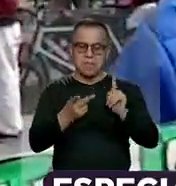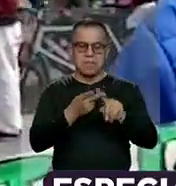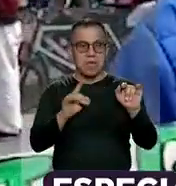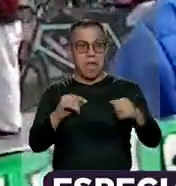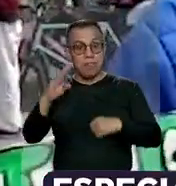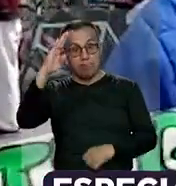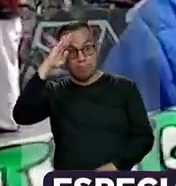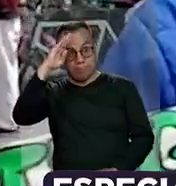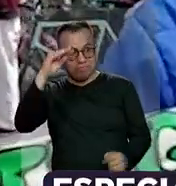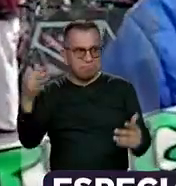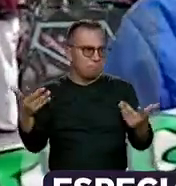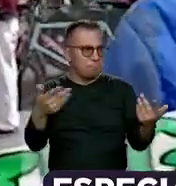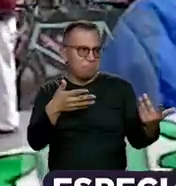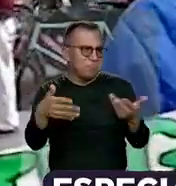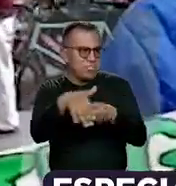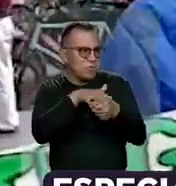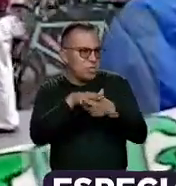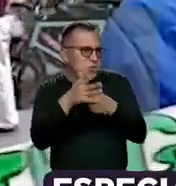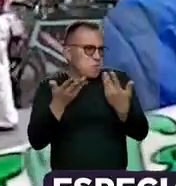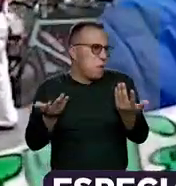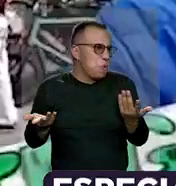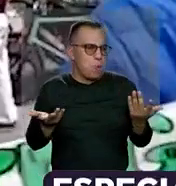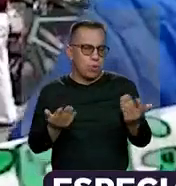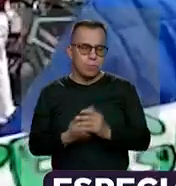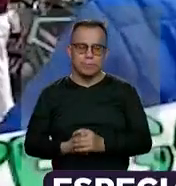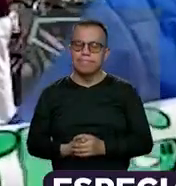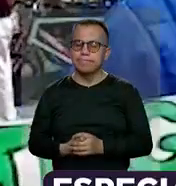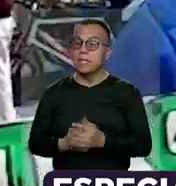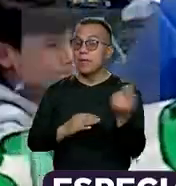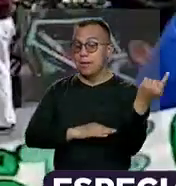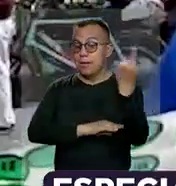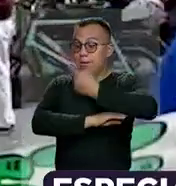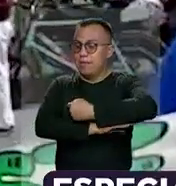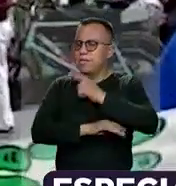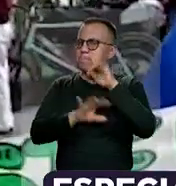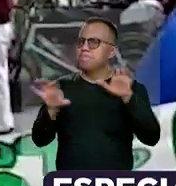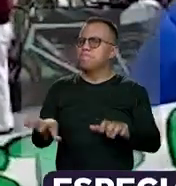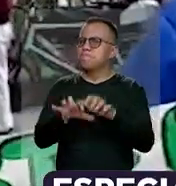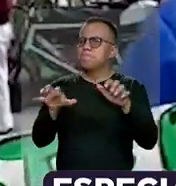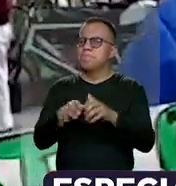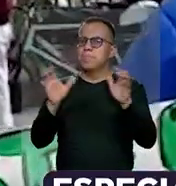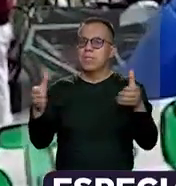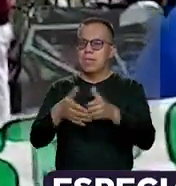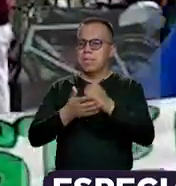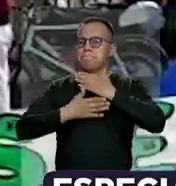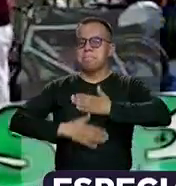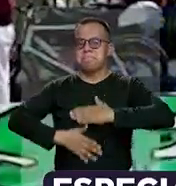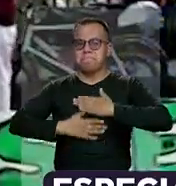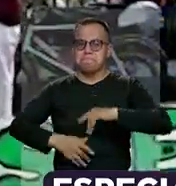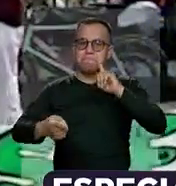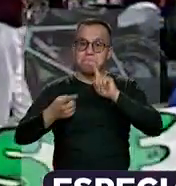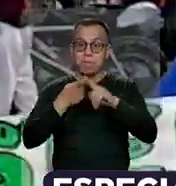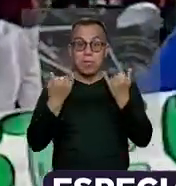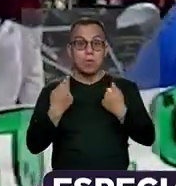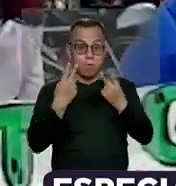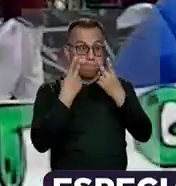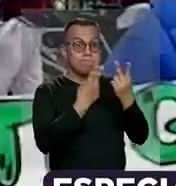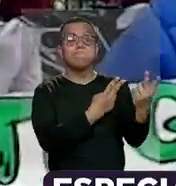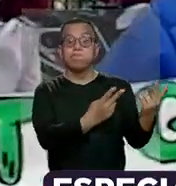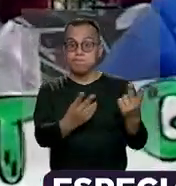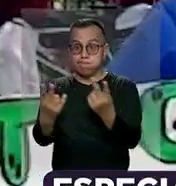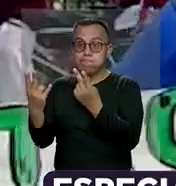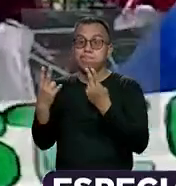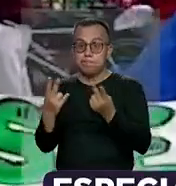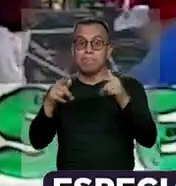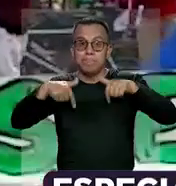intervenido la fuerza pública? ¿Cómo se ha llevado el día de hoy la manifestación? Al día de hoy se ha manifestado de manera tranquila, pacífica, como la puedes observar.